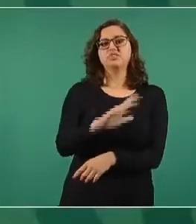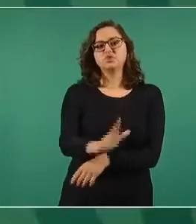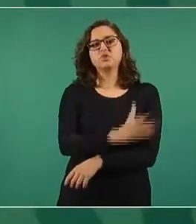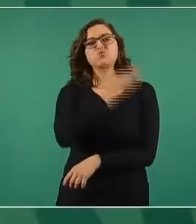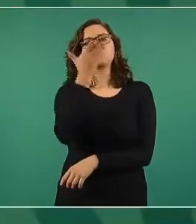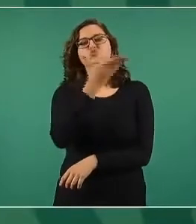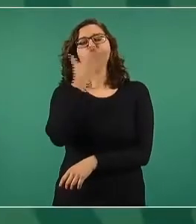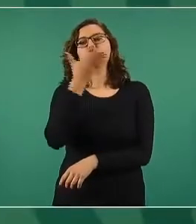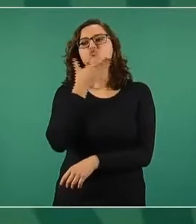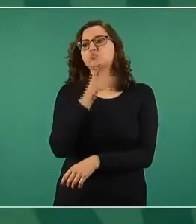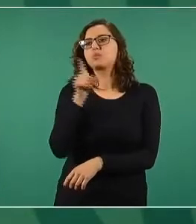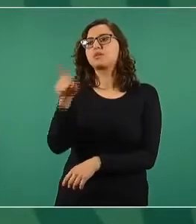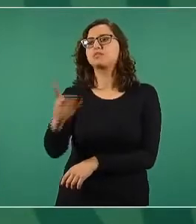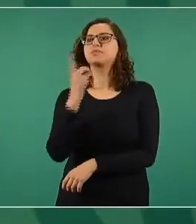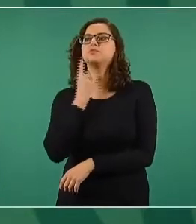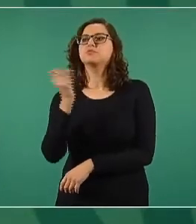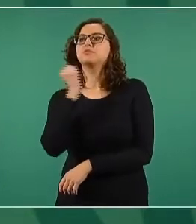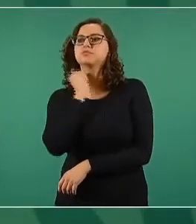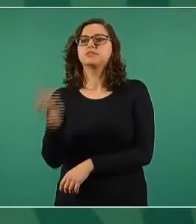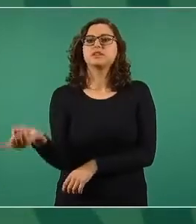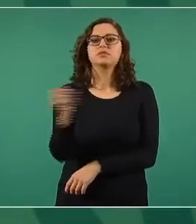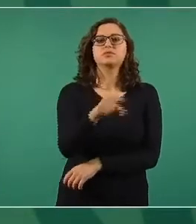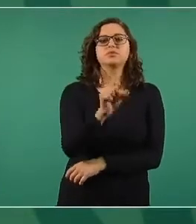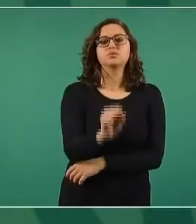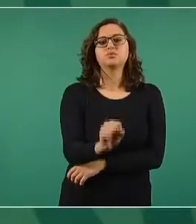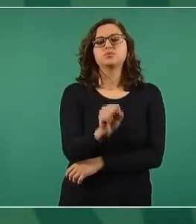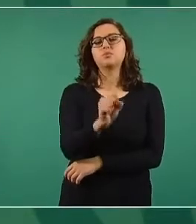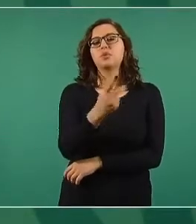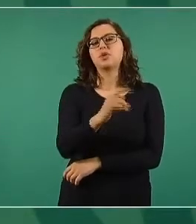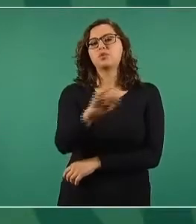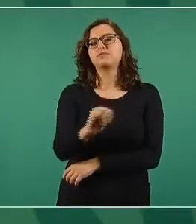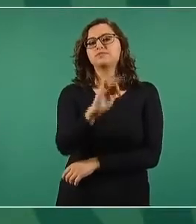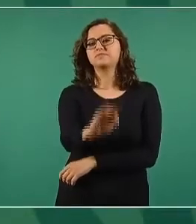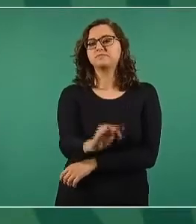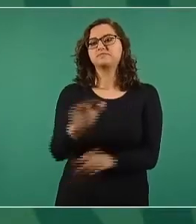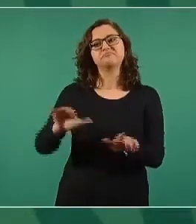estaban subordinados. Y no solo eso,